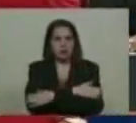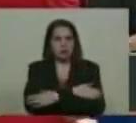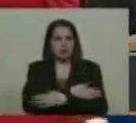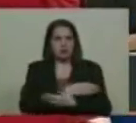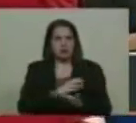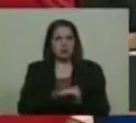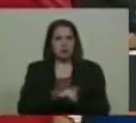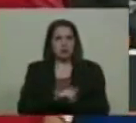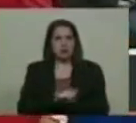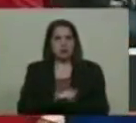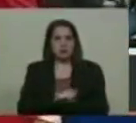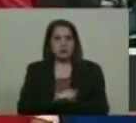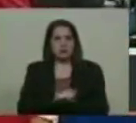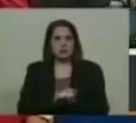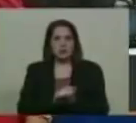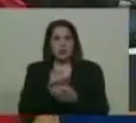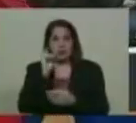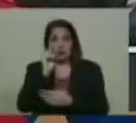mira, mira.